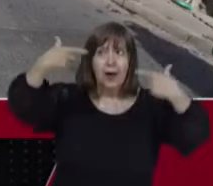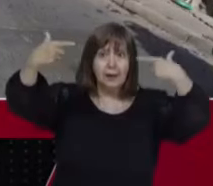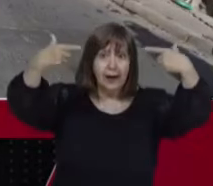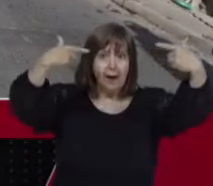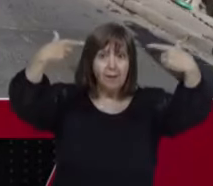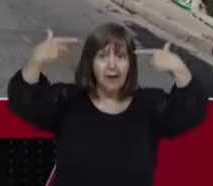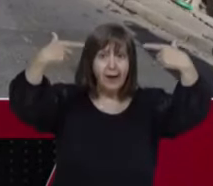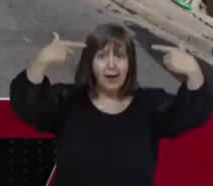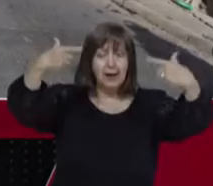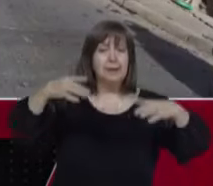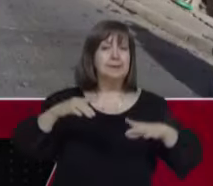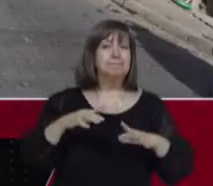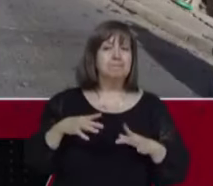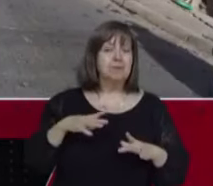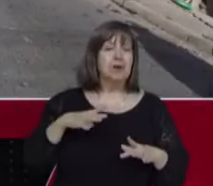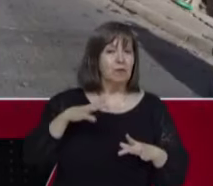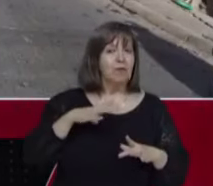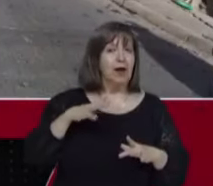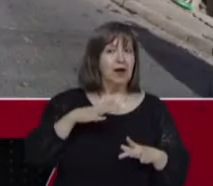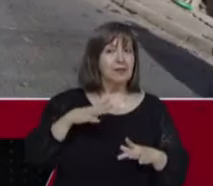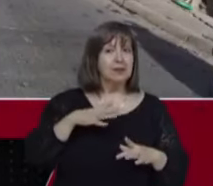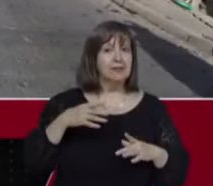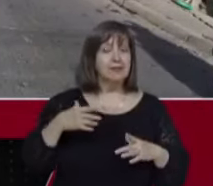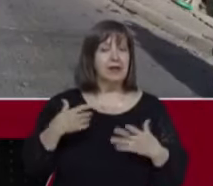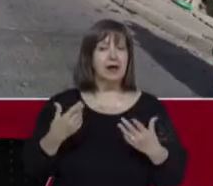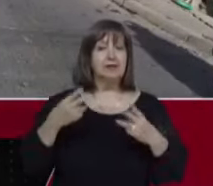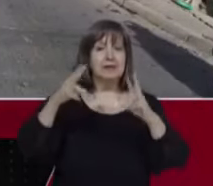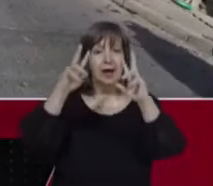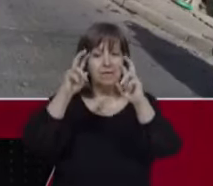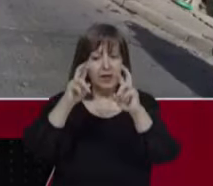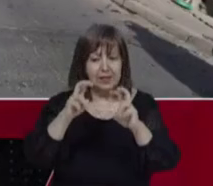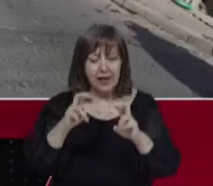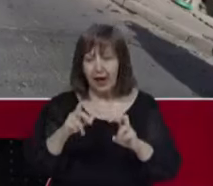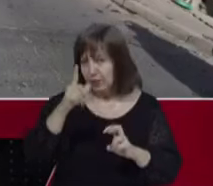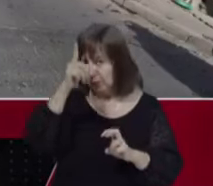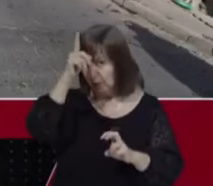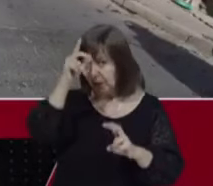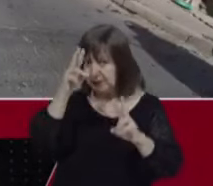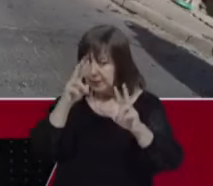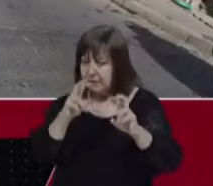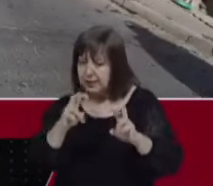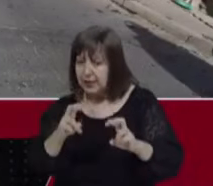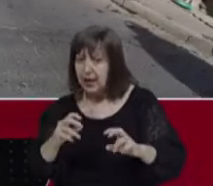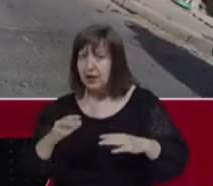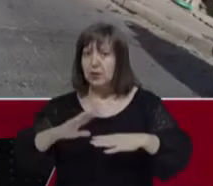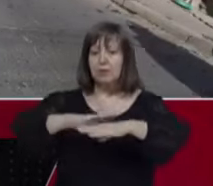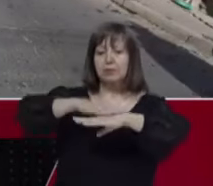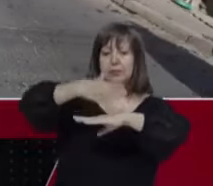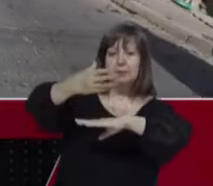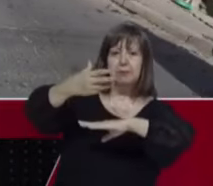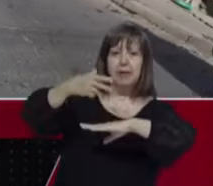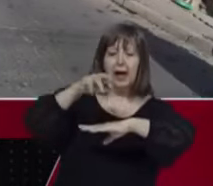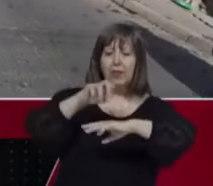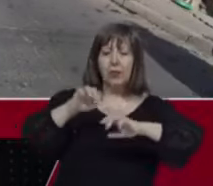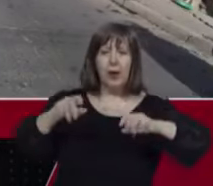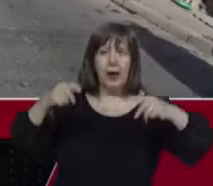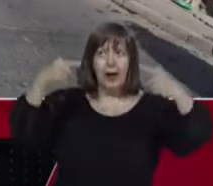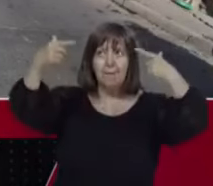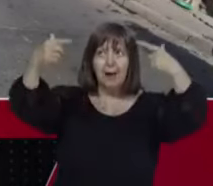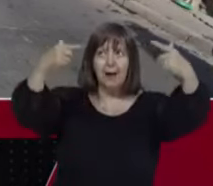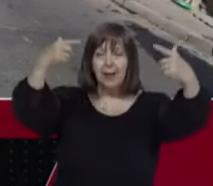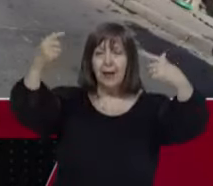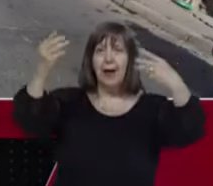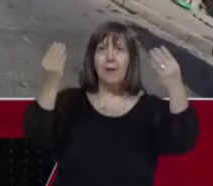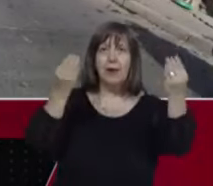novedades respecto a detenidos, se están investigando, por supuesto, todas estas cuestiones. Lo que se está haciendo justamente es tratar